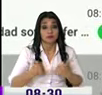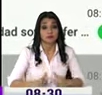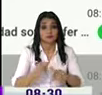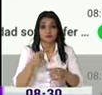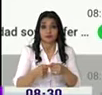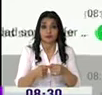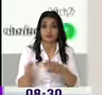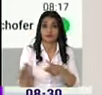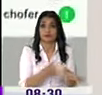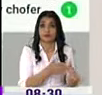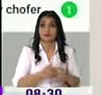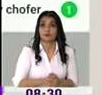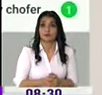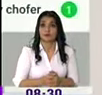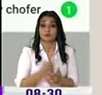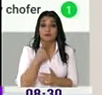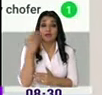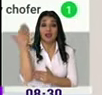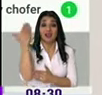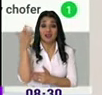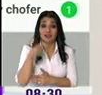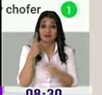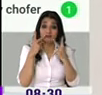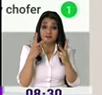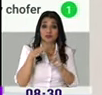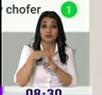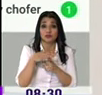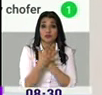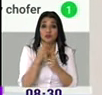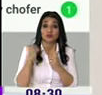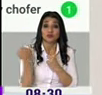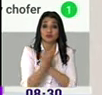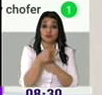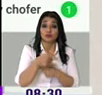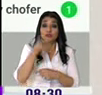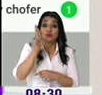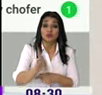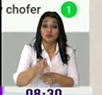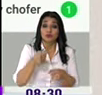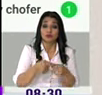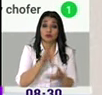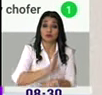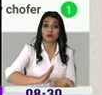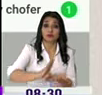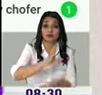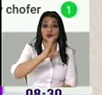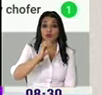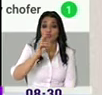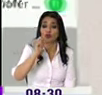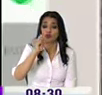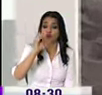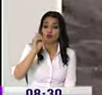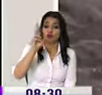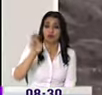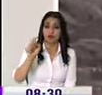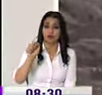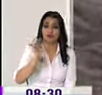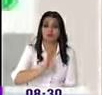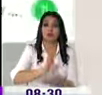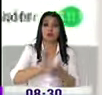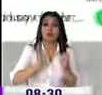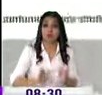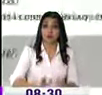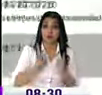señor alcalde, mire nuestra situación que vivimos. Eso es en el sur de Quito, barrio La Concordia número 12, la ecuatoriana. Vean esa